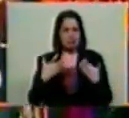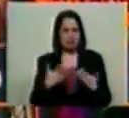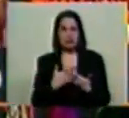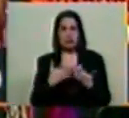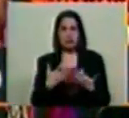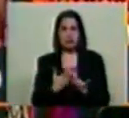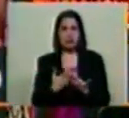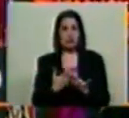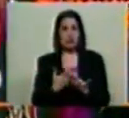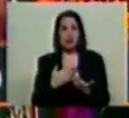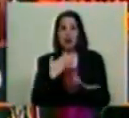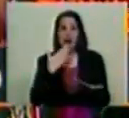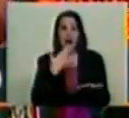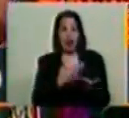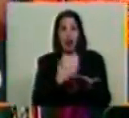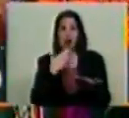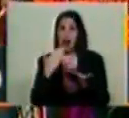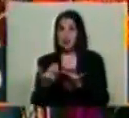Agradezco